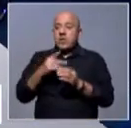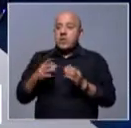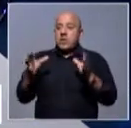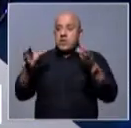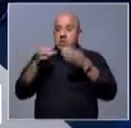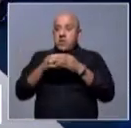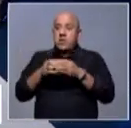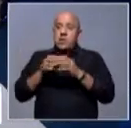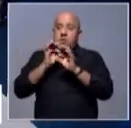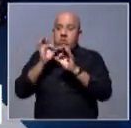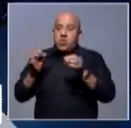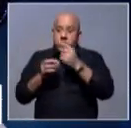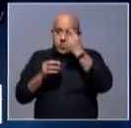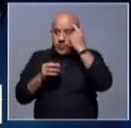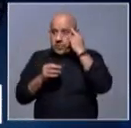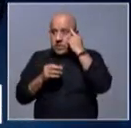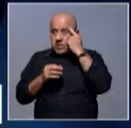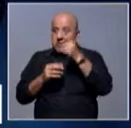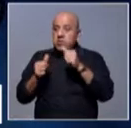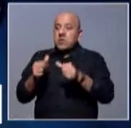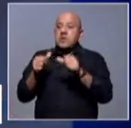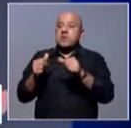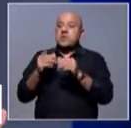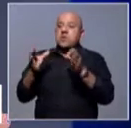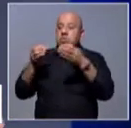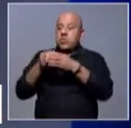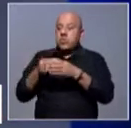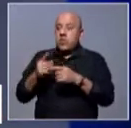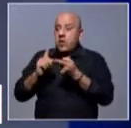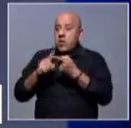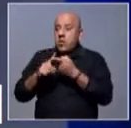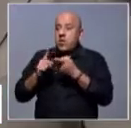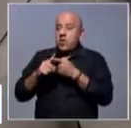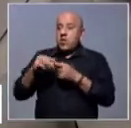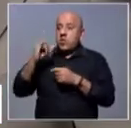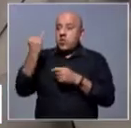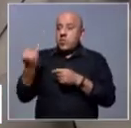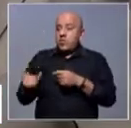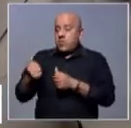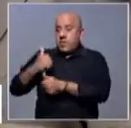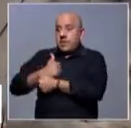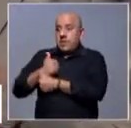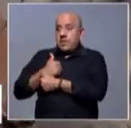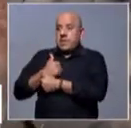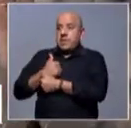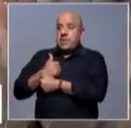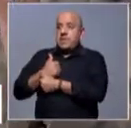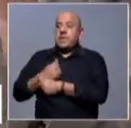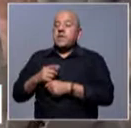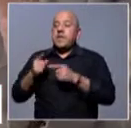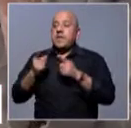también piense en conformar una coalición con manny ríos hablamos del acuerdo puntuales es la única posibilidad con lo cual allí